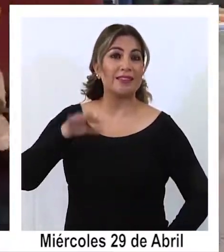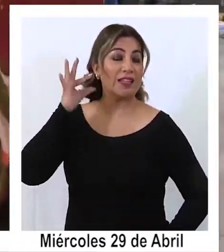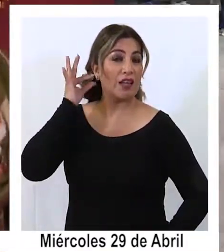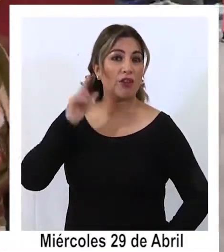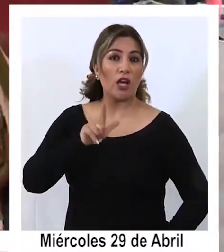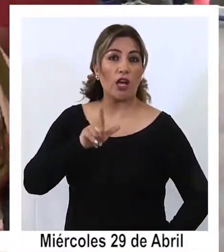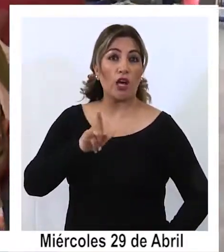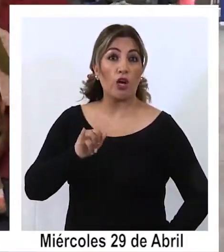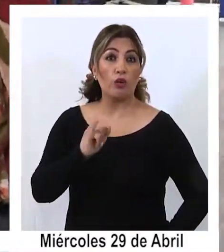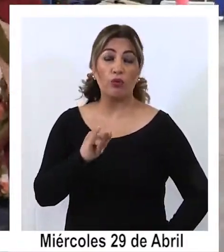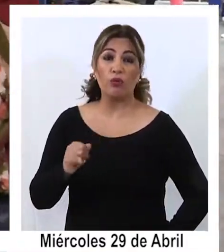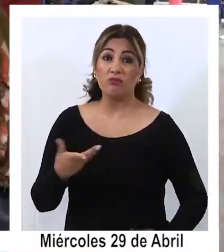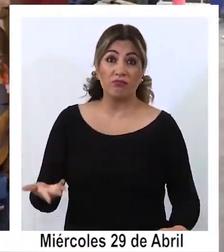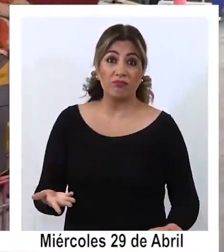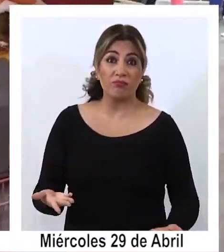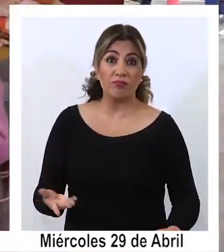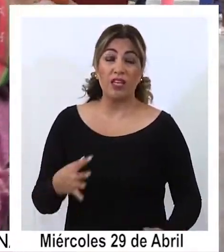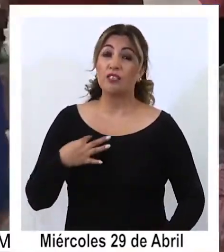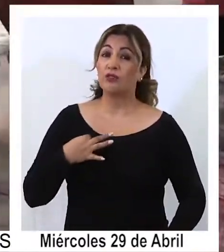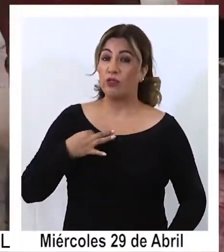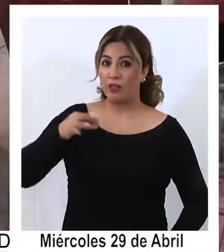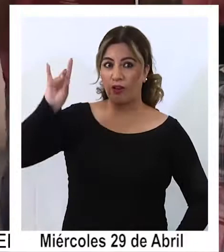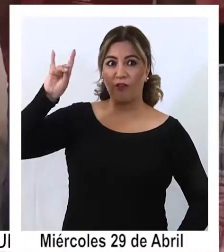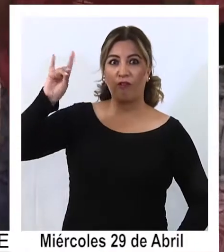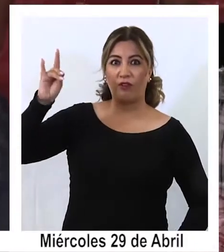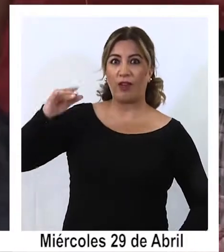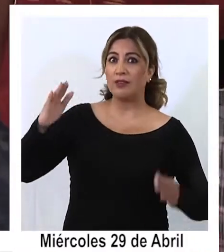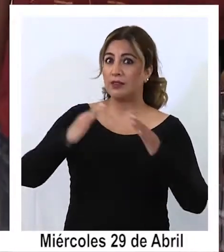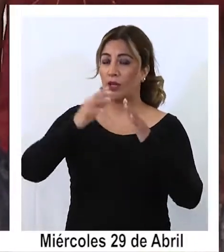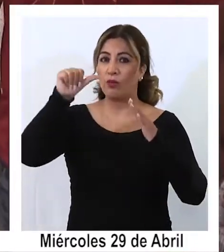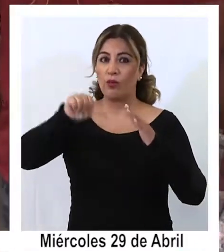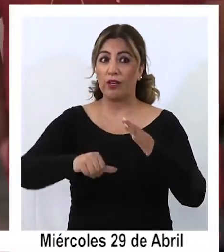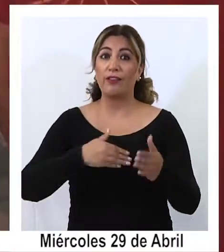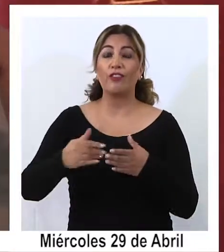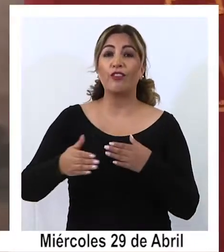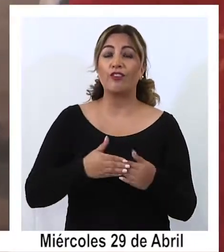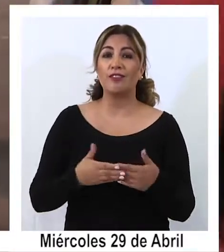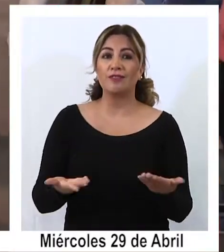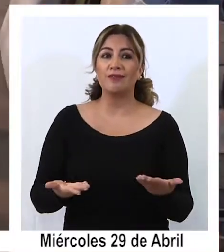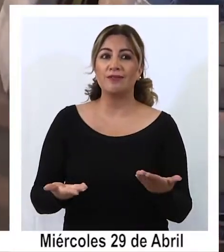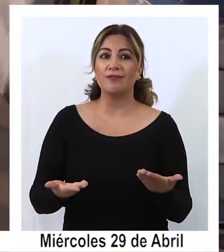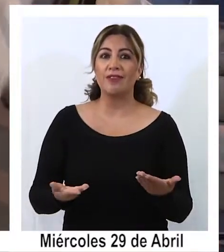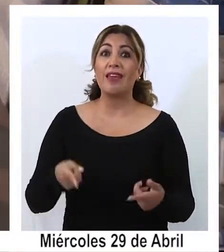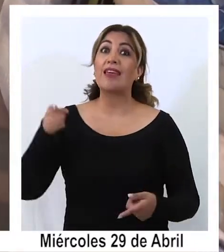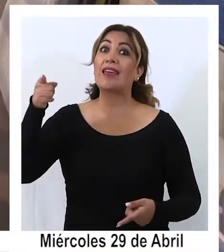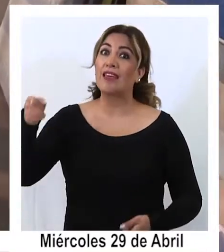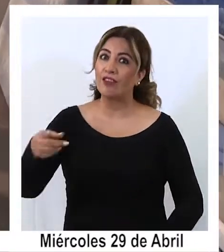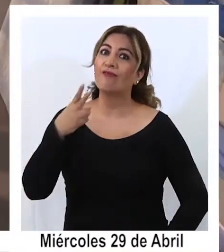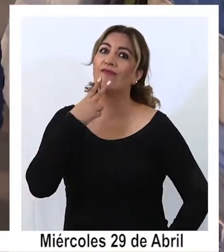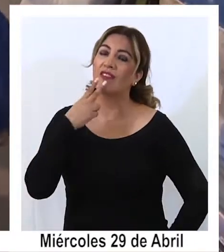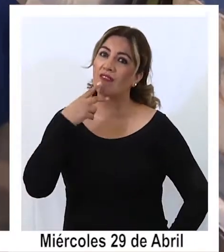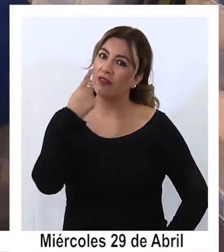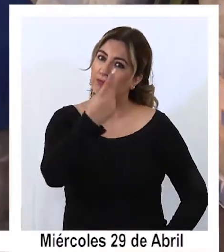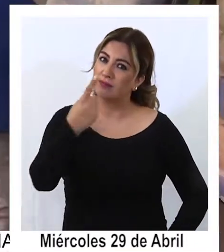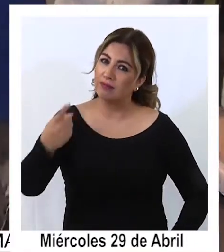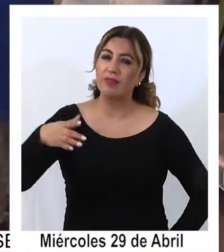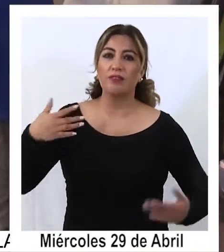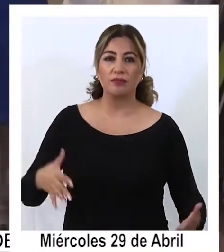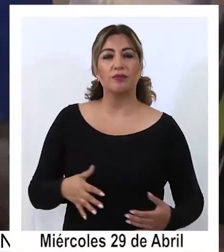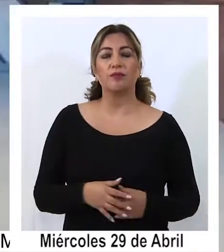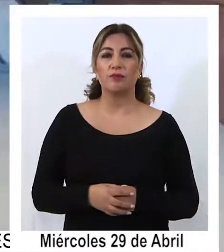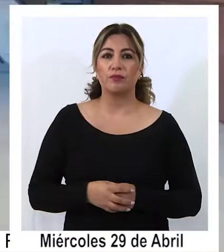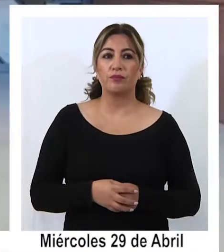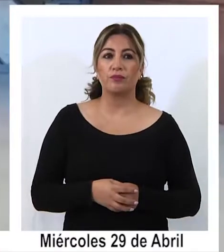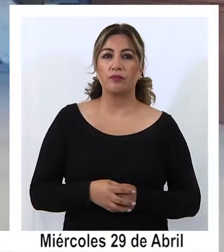que lo lógico sería que los ciudadanos bolivianos cuarentenaran en la comuna donde están residiendo en la actualidad.